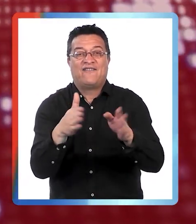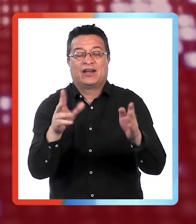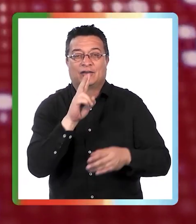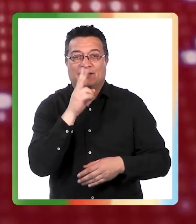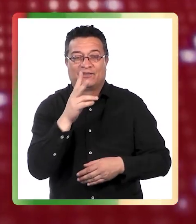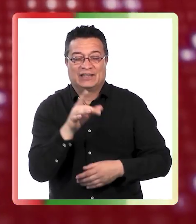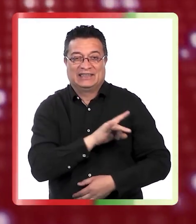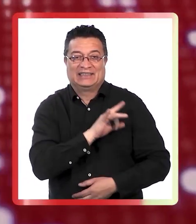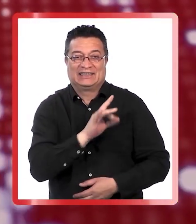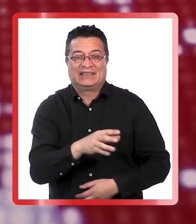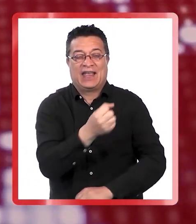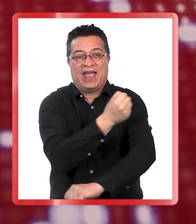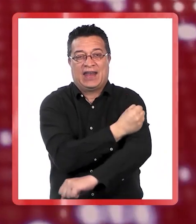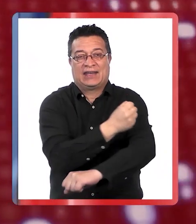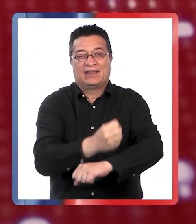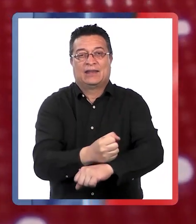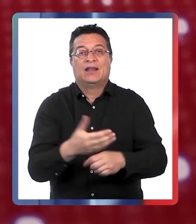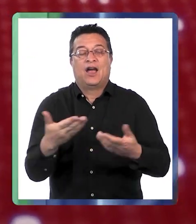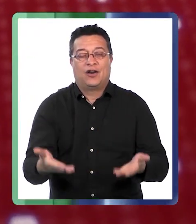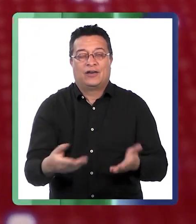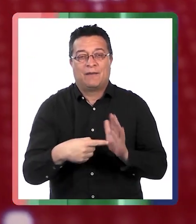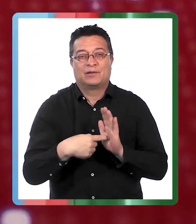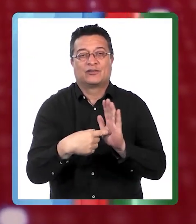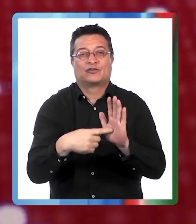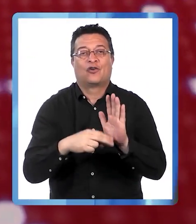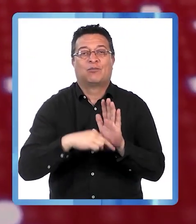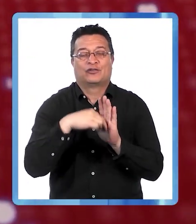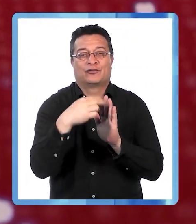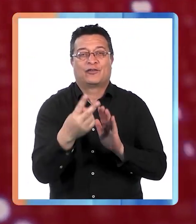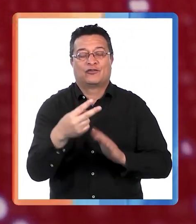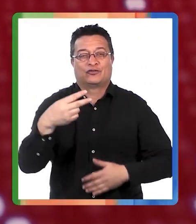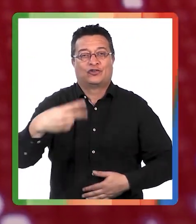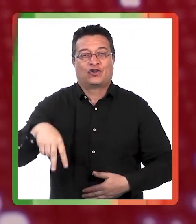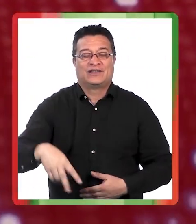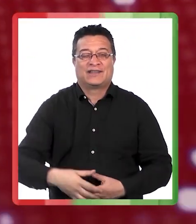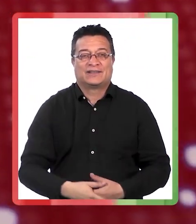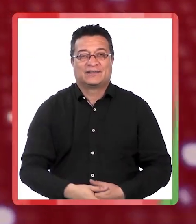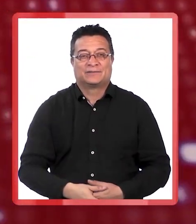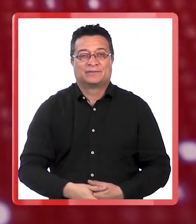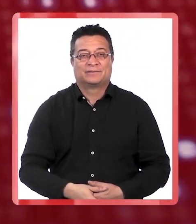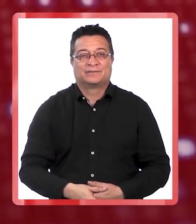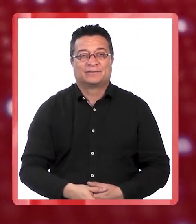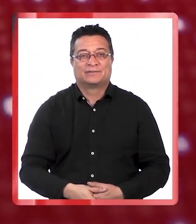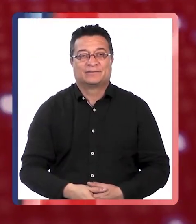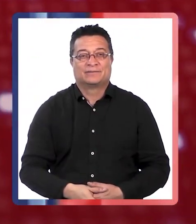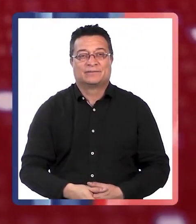de Chile. Arcatel presentó Portavoz Noticias.